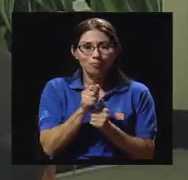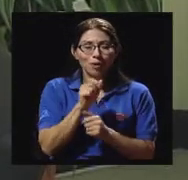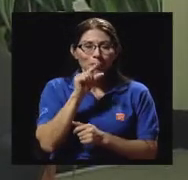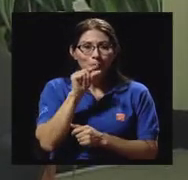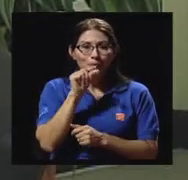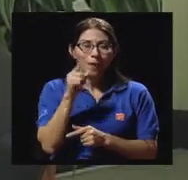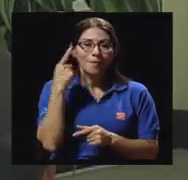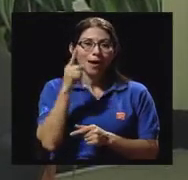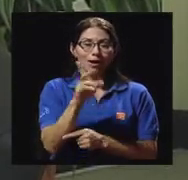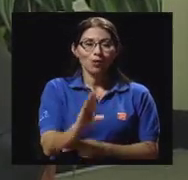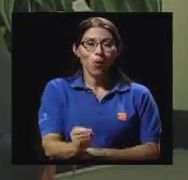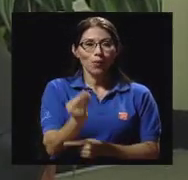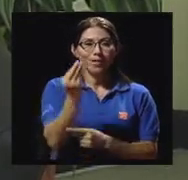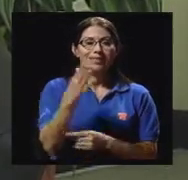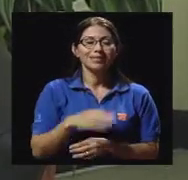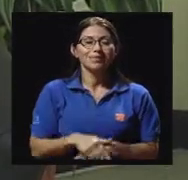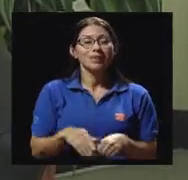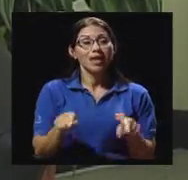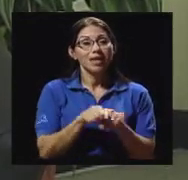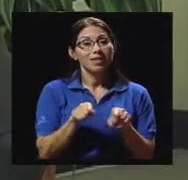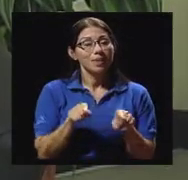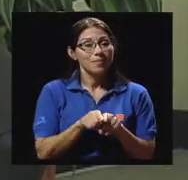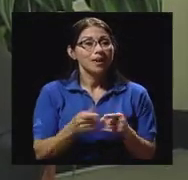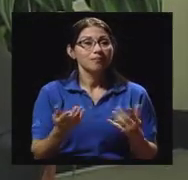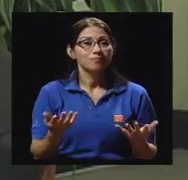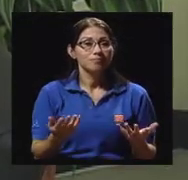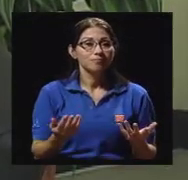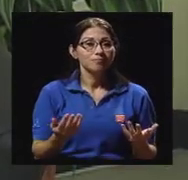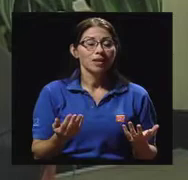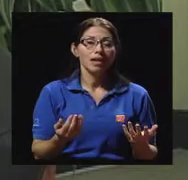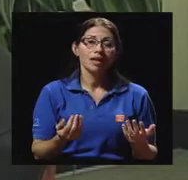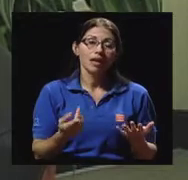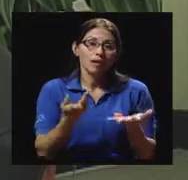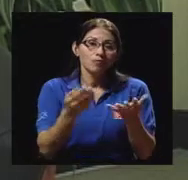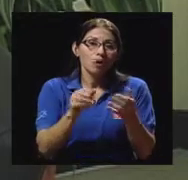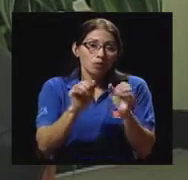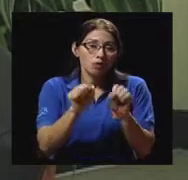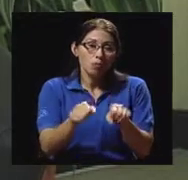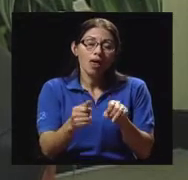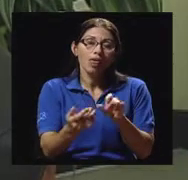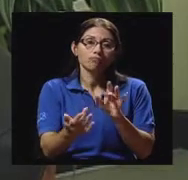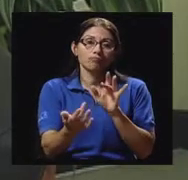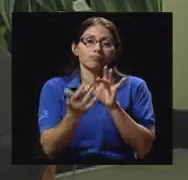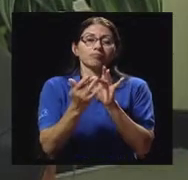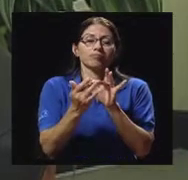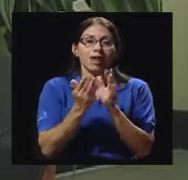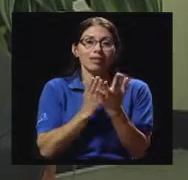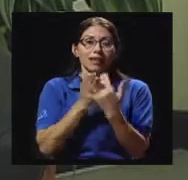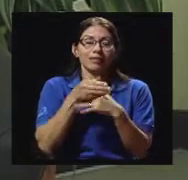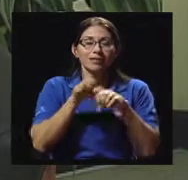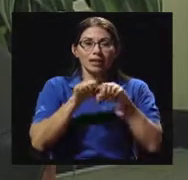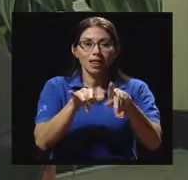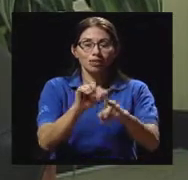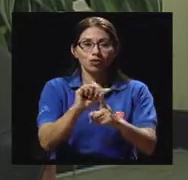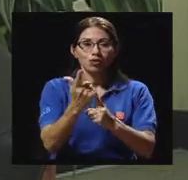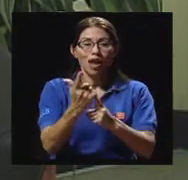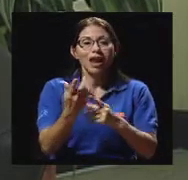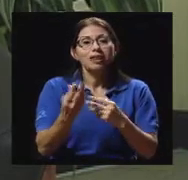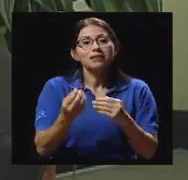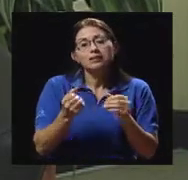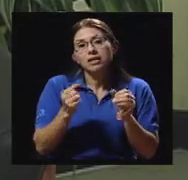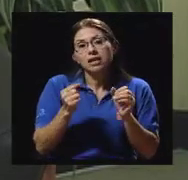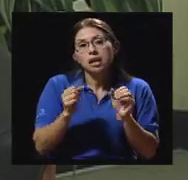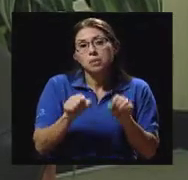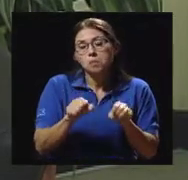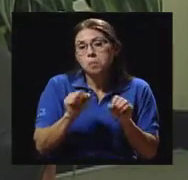para los jóvenes. Y ahí también que puedan pedirnos a través de las redes cómo llegar